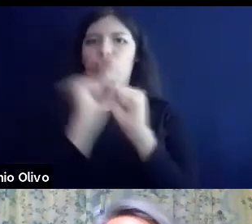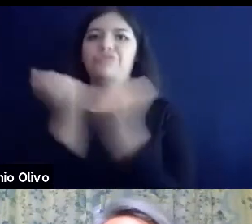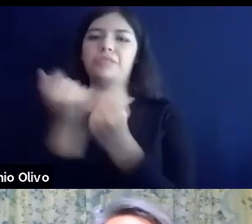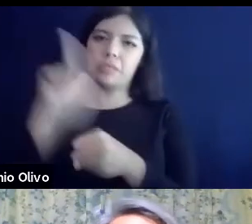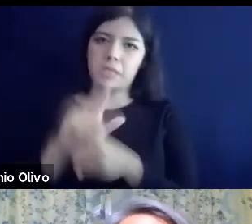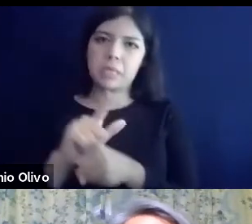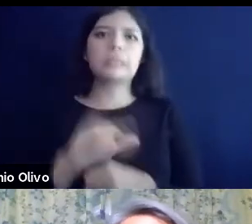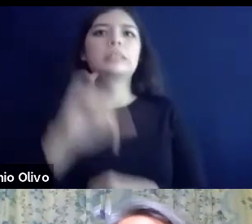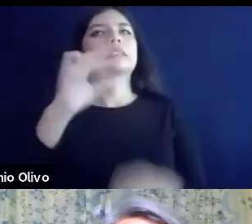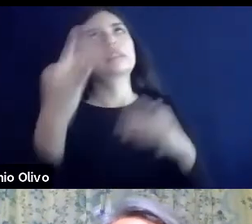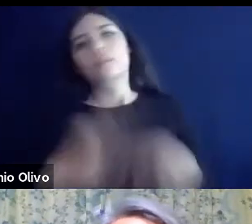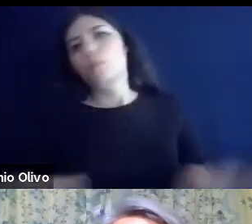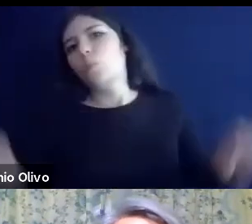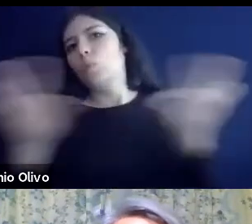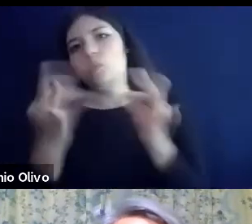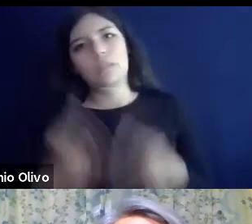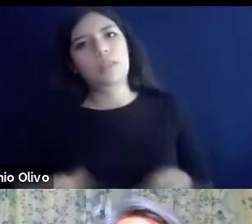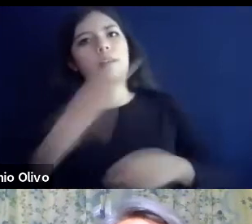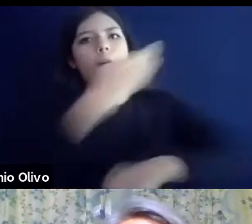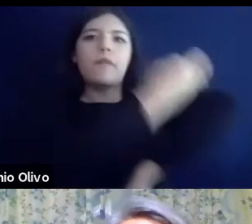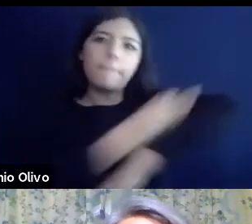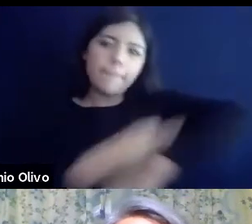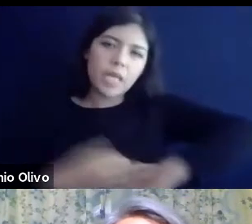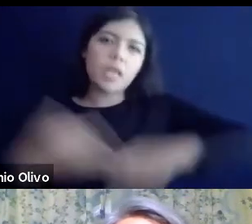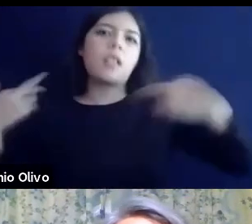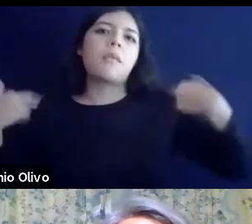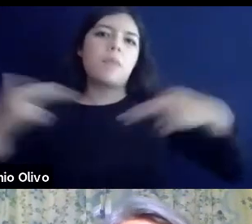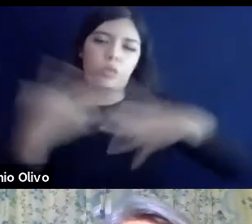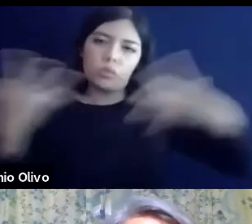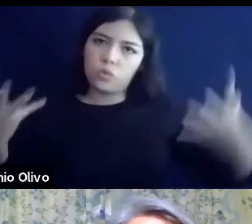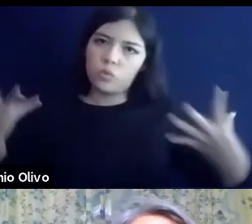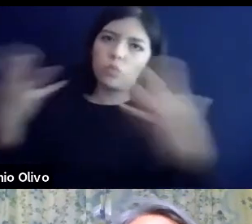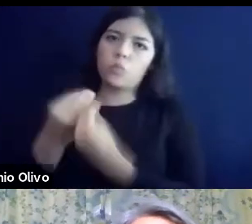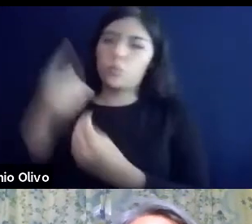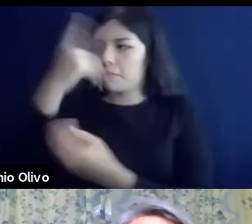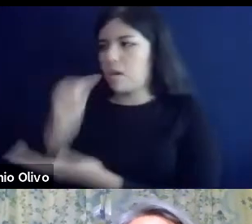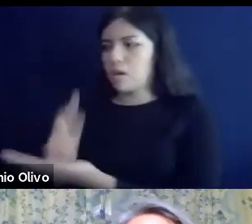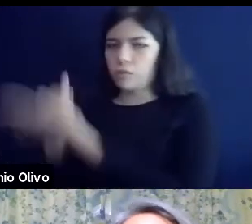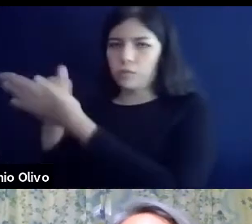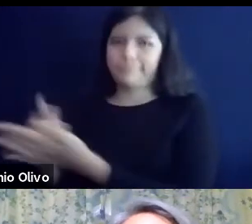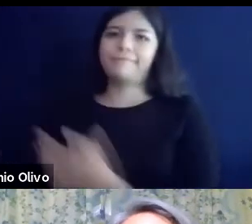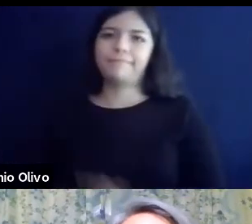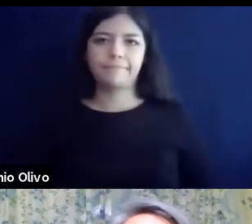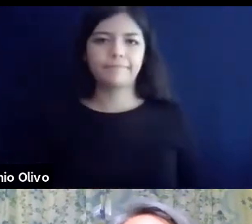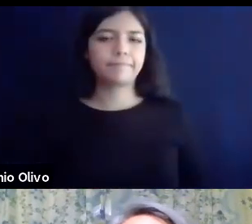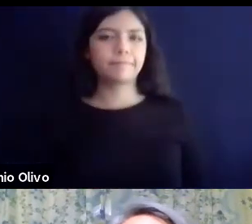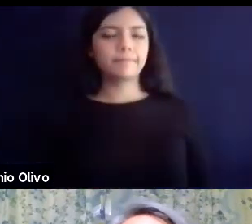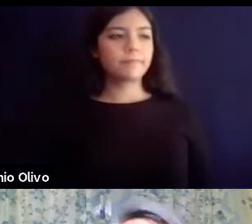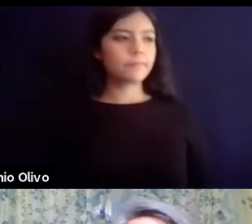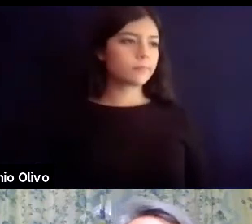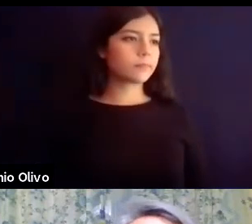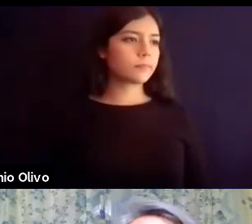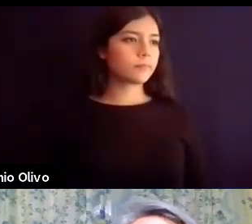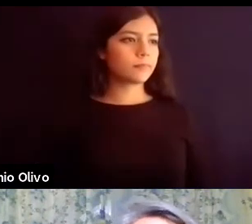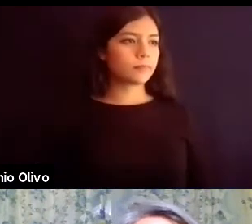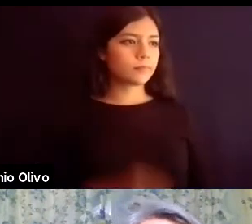el acompañamiento, ¿no? Profesor y familia. No sé si los demás compañeros quieran Sí, yo